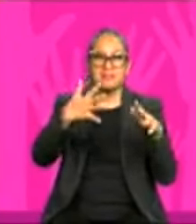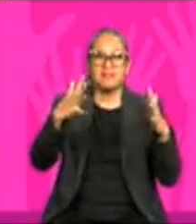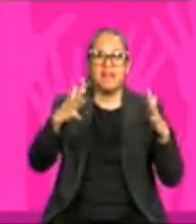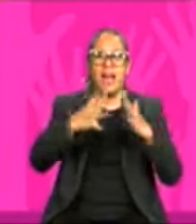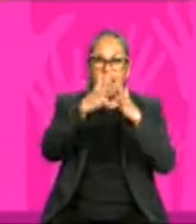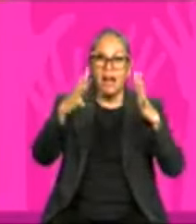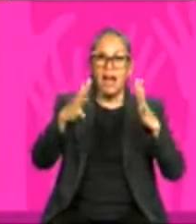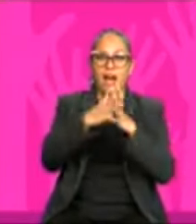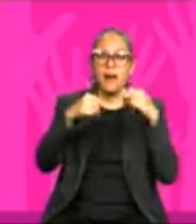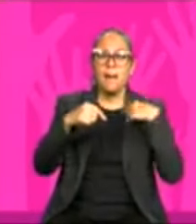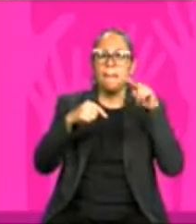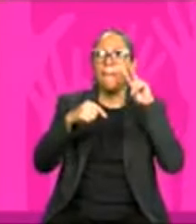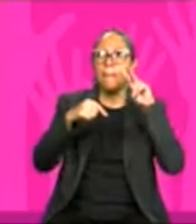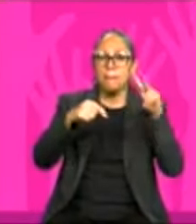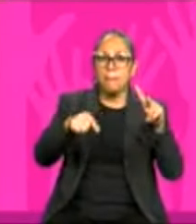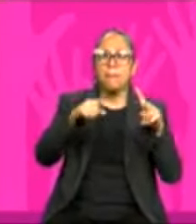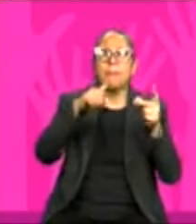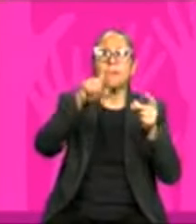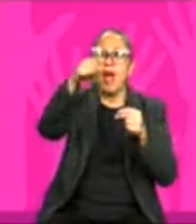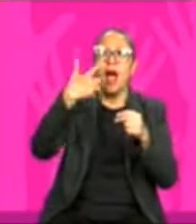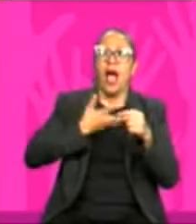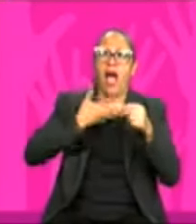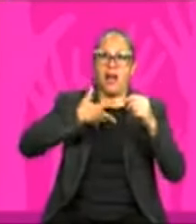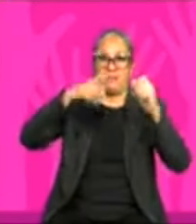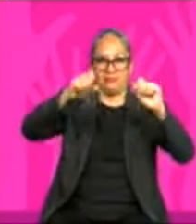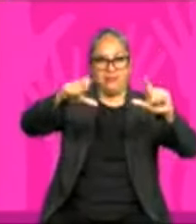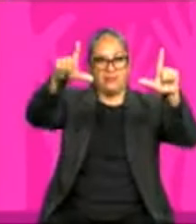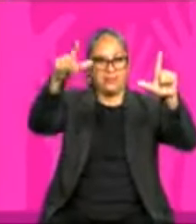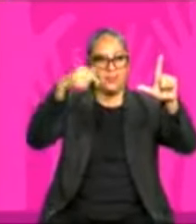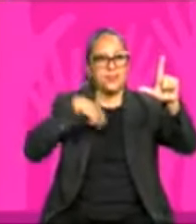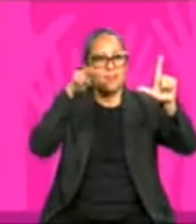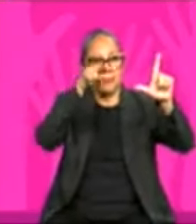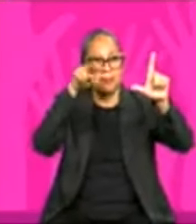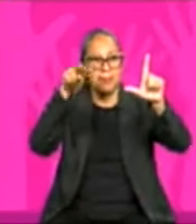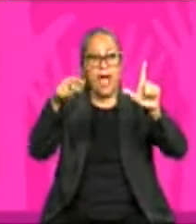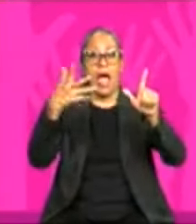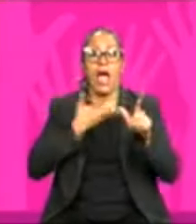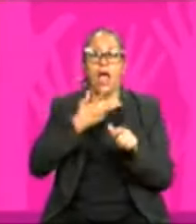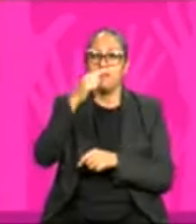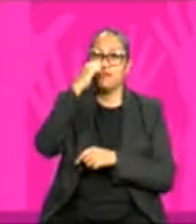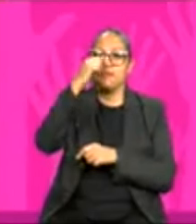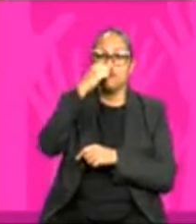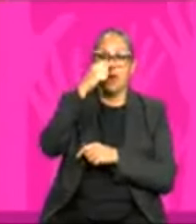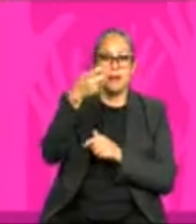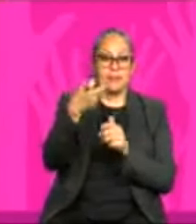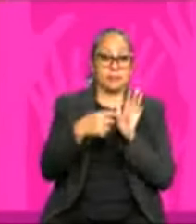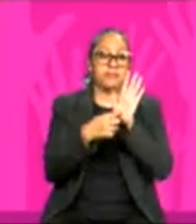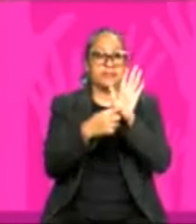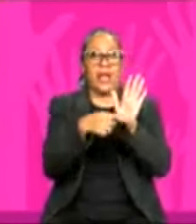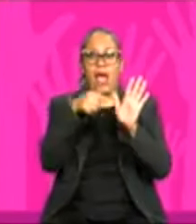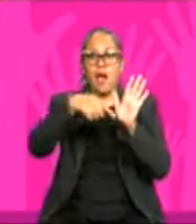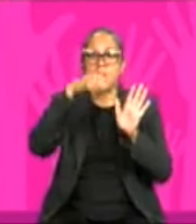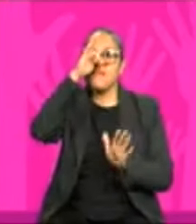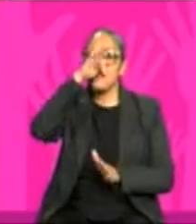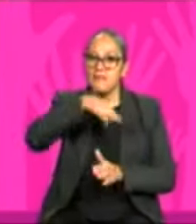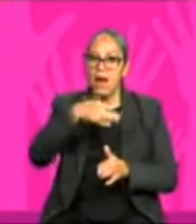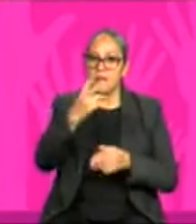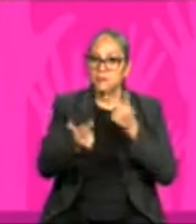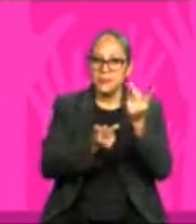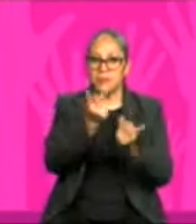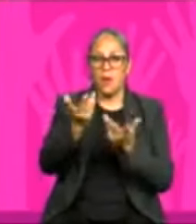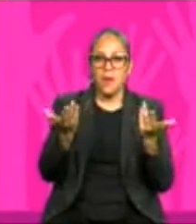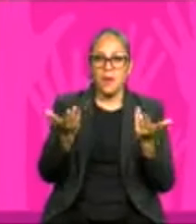espectaculares y en redes sociales, impulsando y presumiendo encuestas falsas. Por cada 10